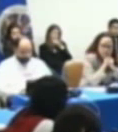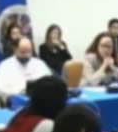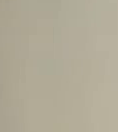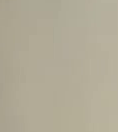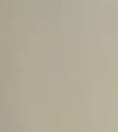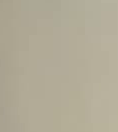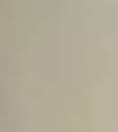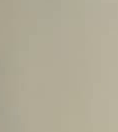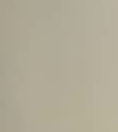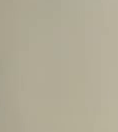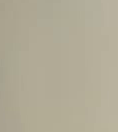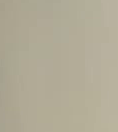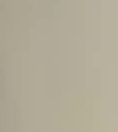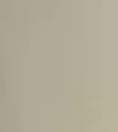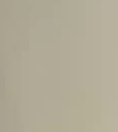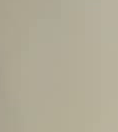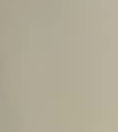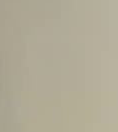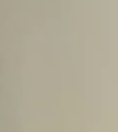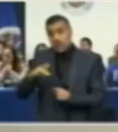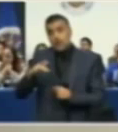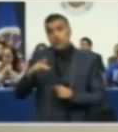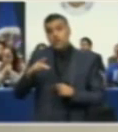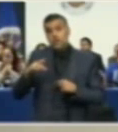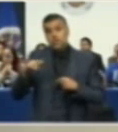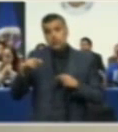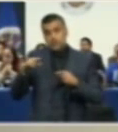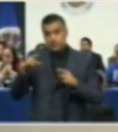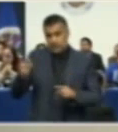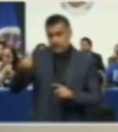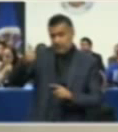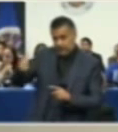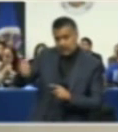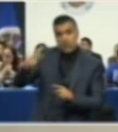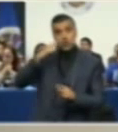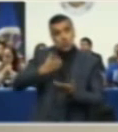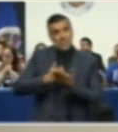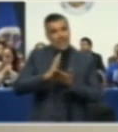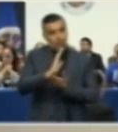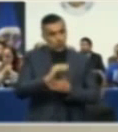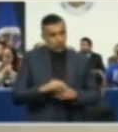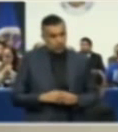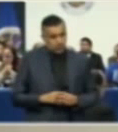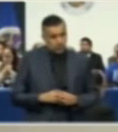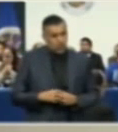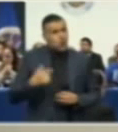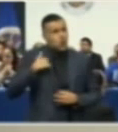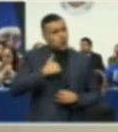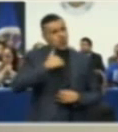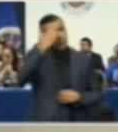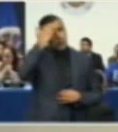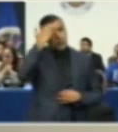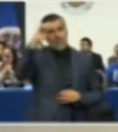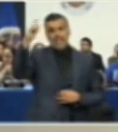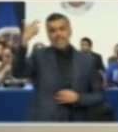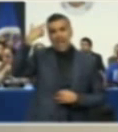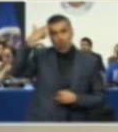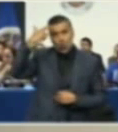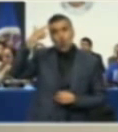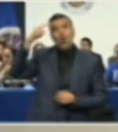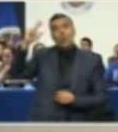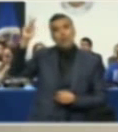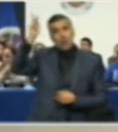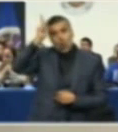con discapacidad mental e intelectual en el ejercicio autónomo de sus derechos. Nosotros somos conscientes que el Estado peruano